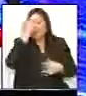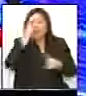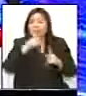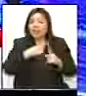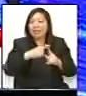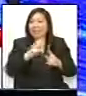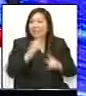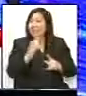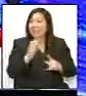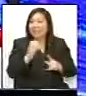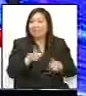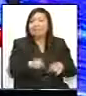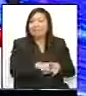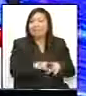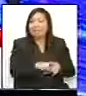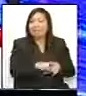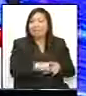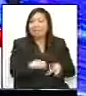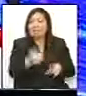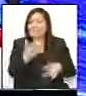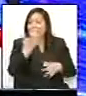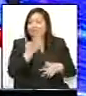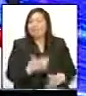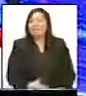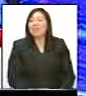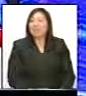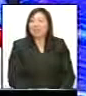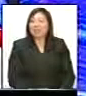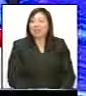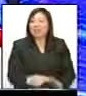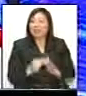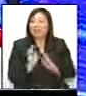solamente tuberculosis, sino también otras enfermedades a